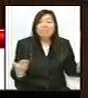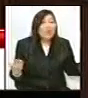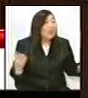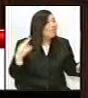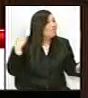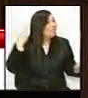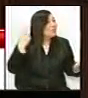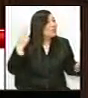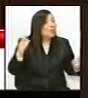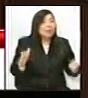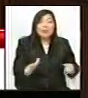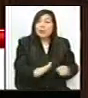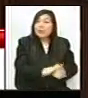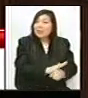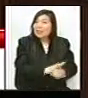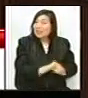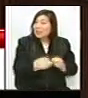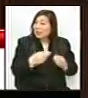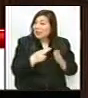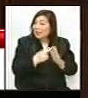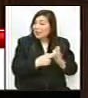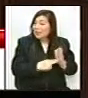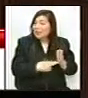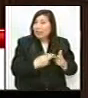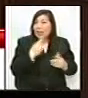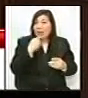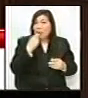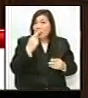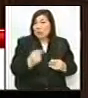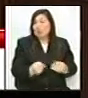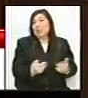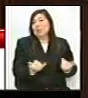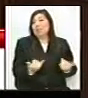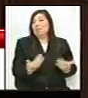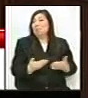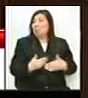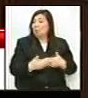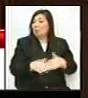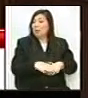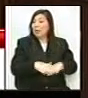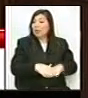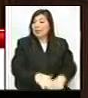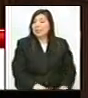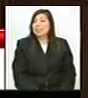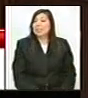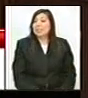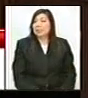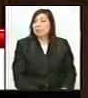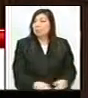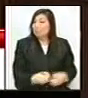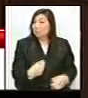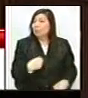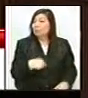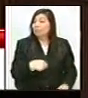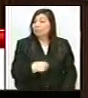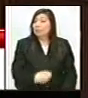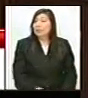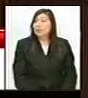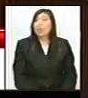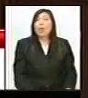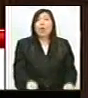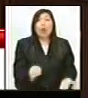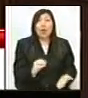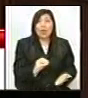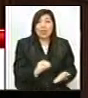suficiente para emitir una resolución acusatoria para efectos de que se abra proceso por este hecho, ni por los otros. Y